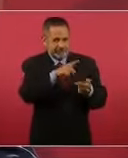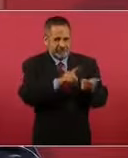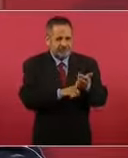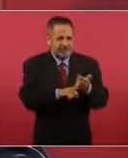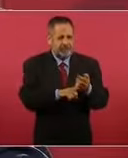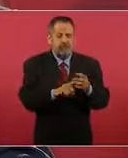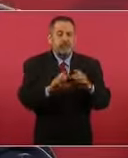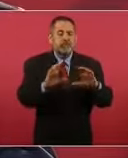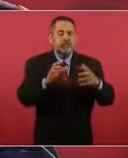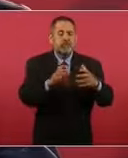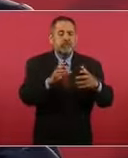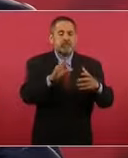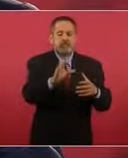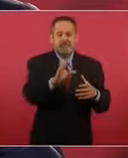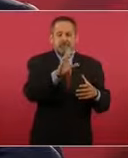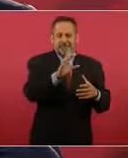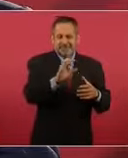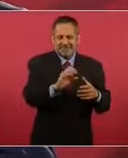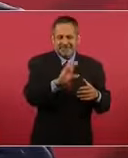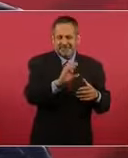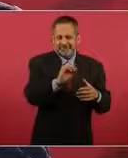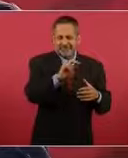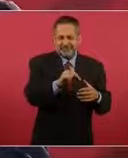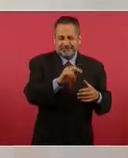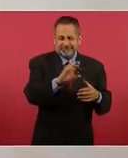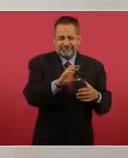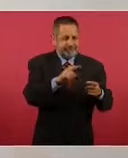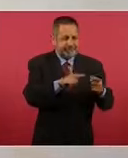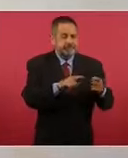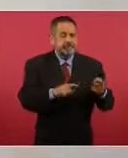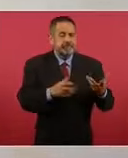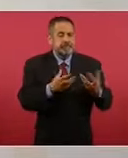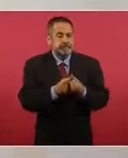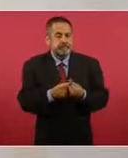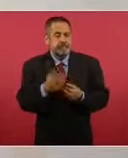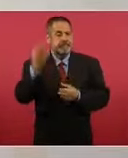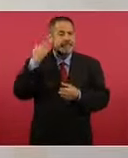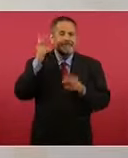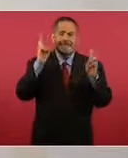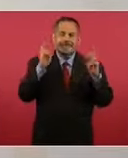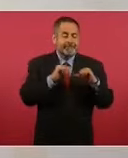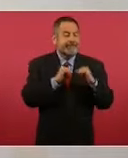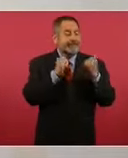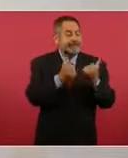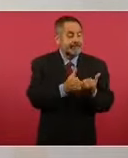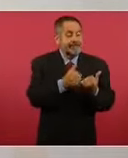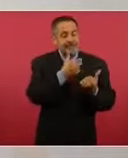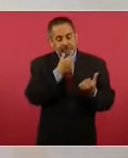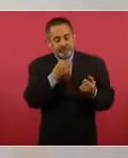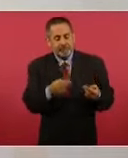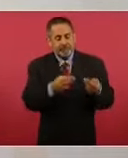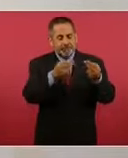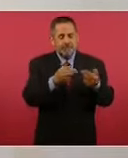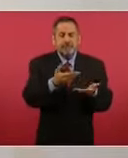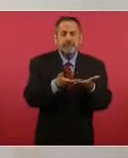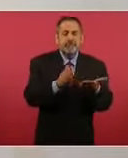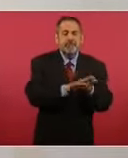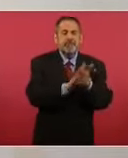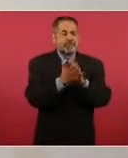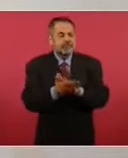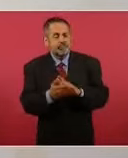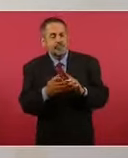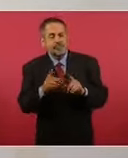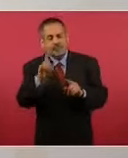empresarial y antes era la asociación de hombres de negocio y ahora es consejo